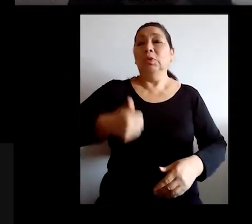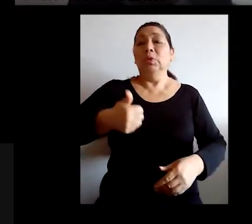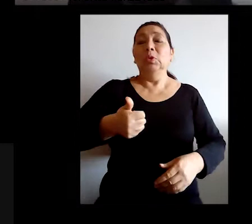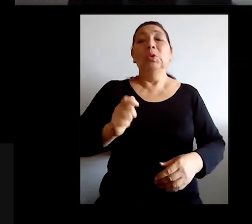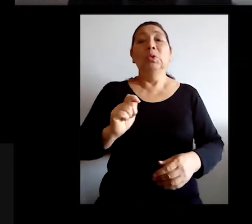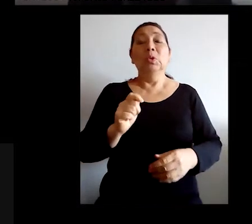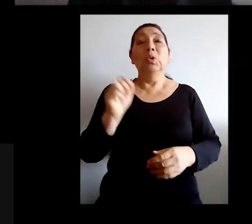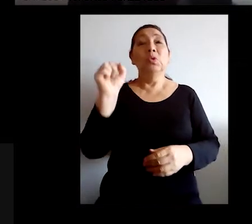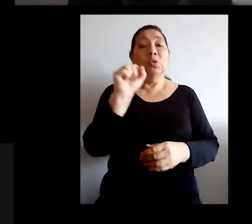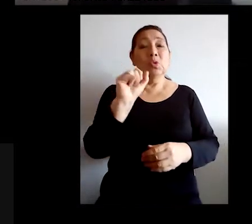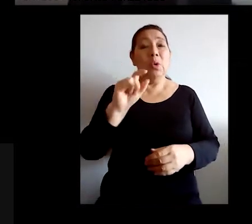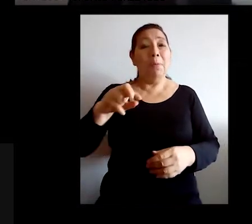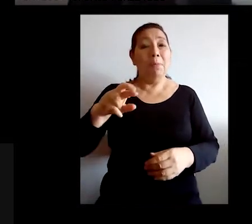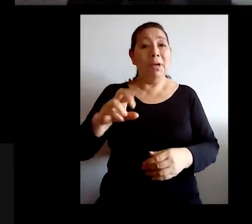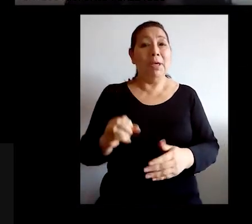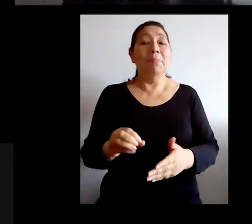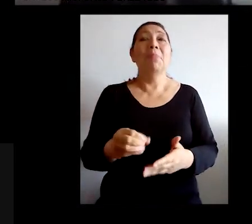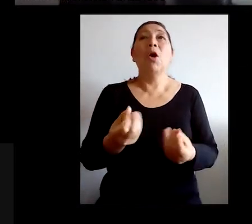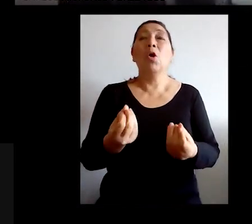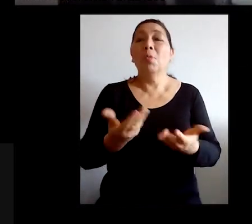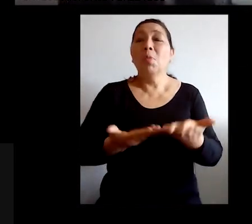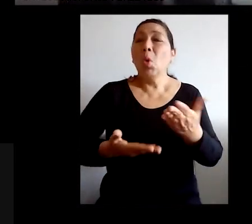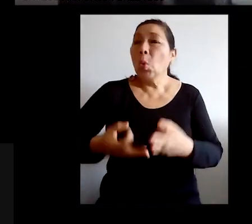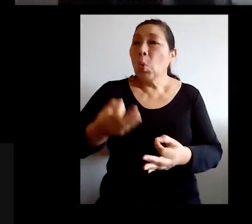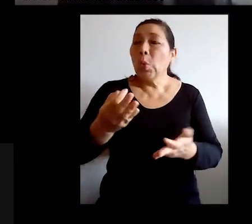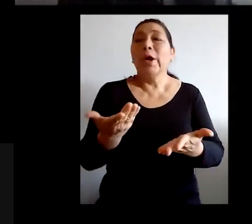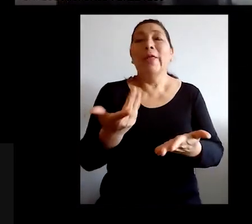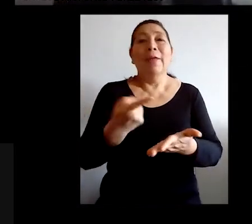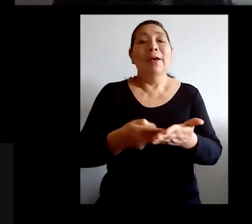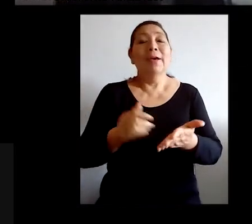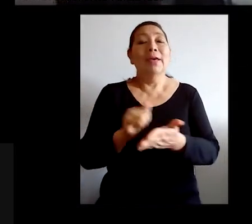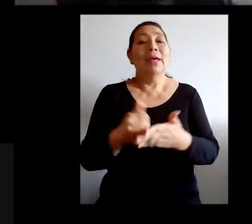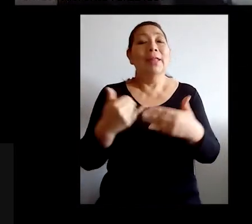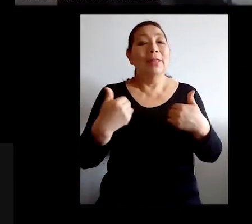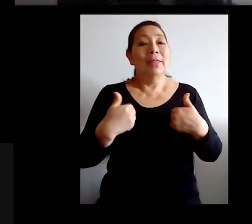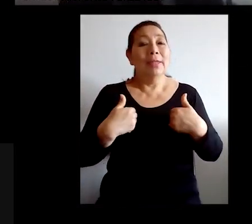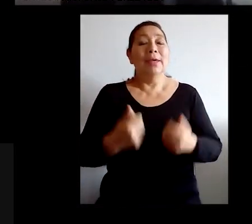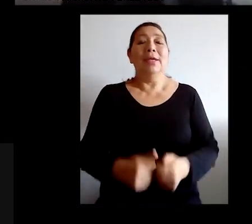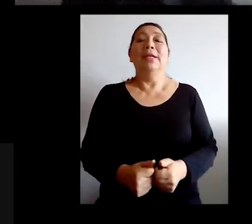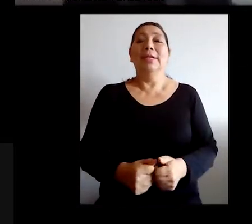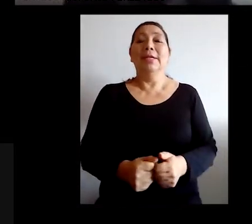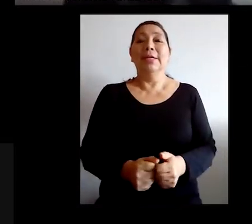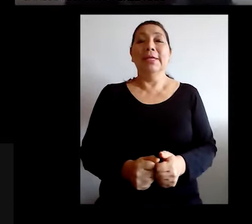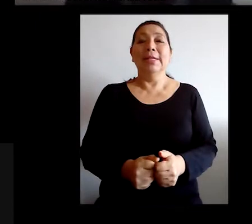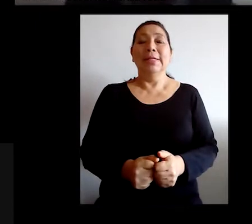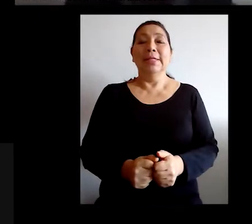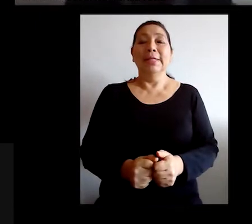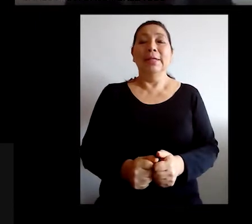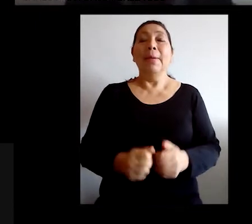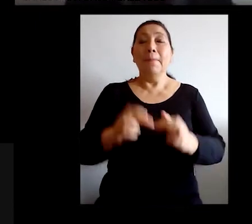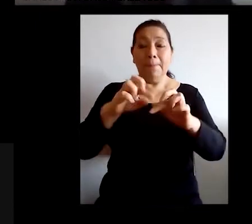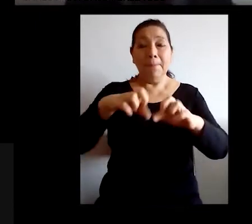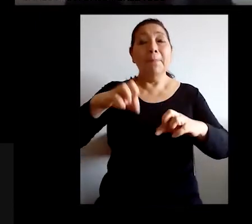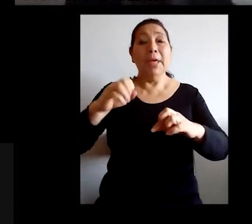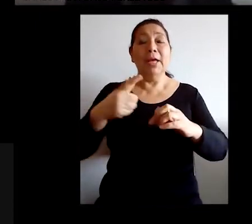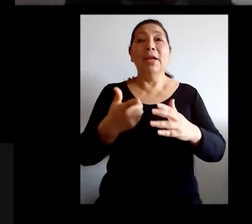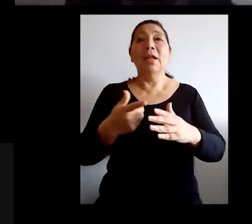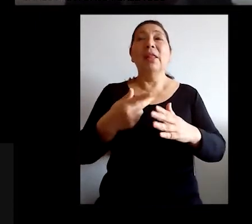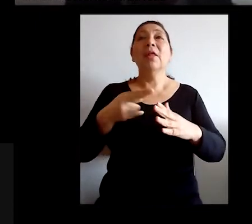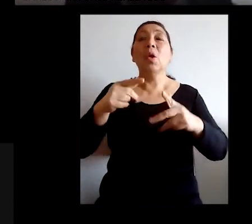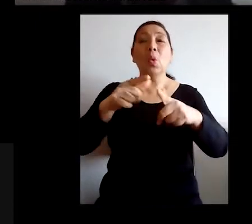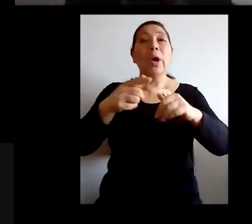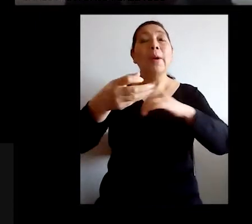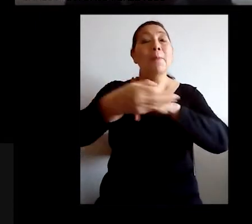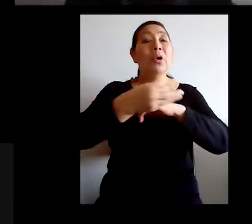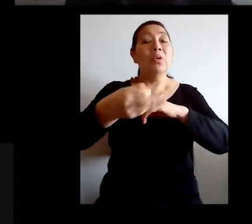Suprema, que otorga la calidad de cosa juzgada a esa decisión, a la decisión de la Sala Penal de Huaraz,